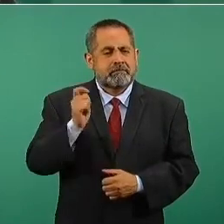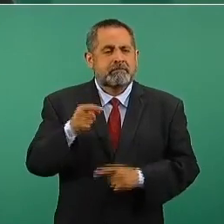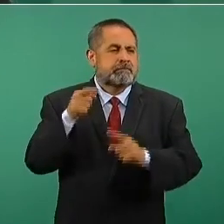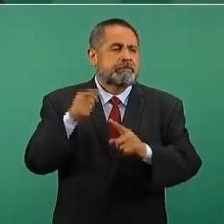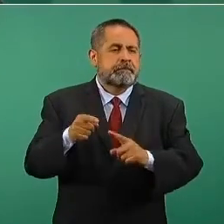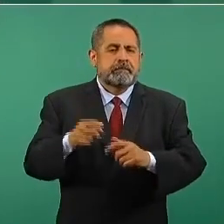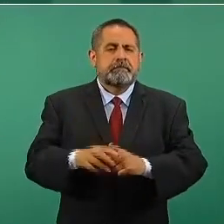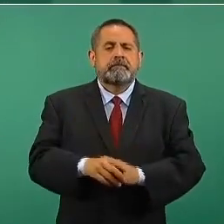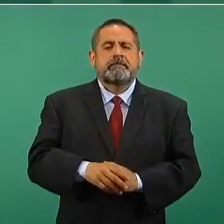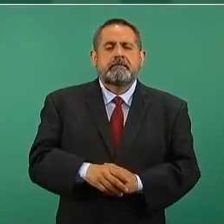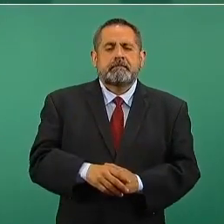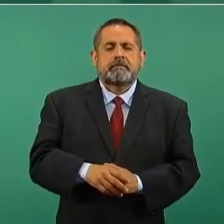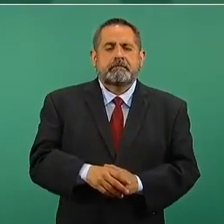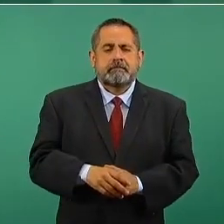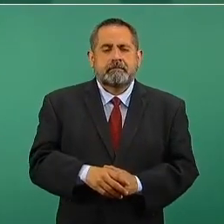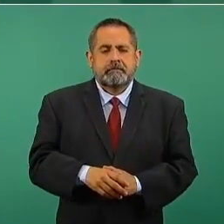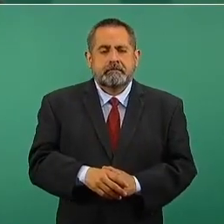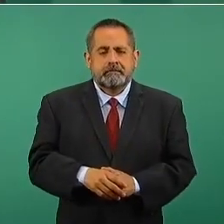nuestra